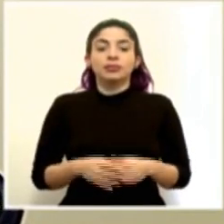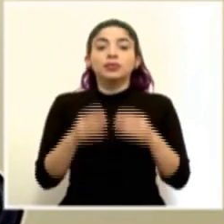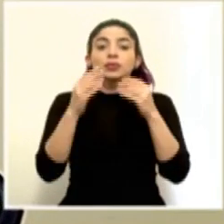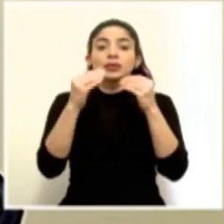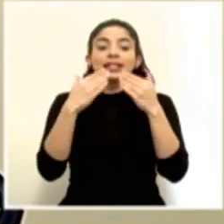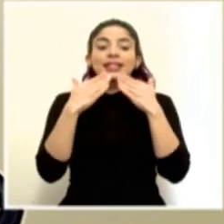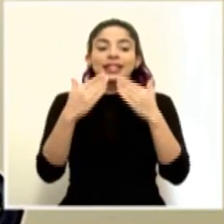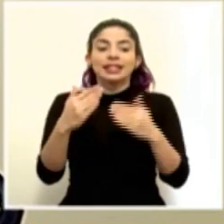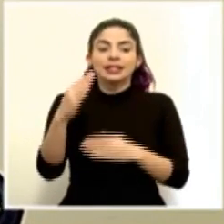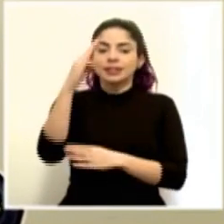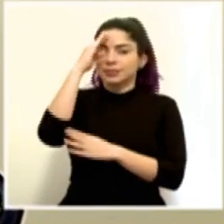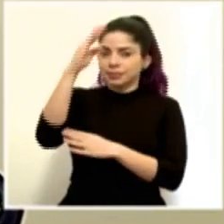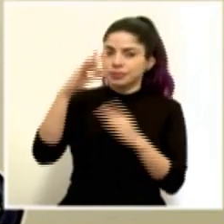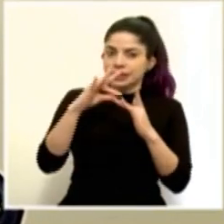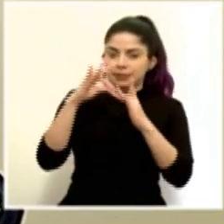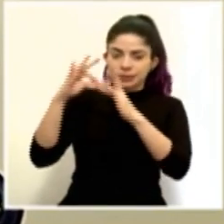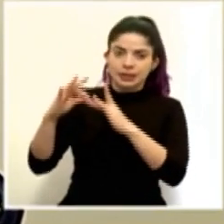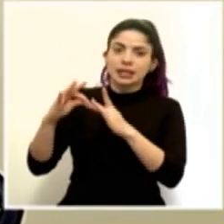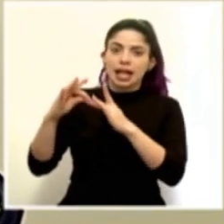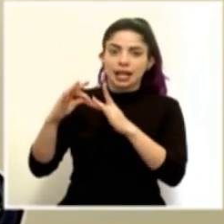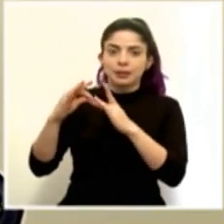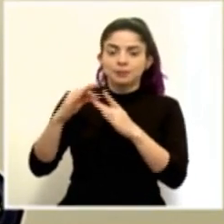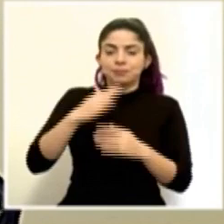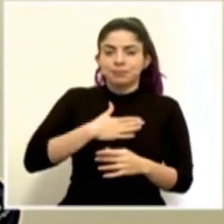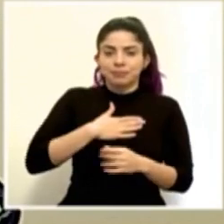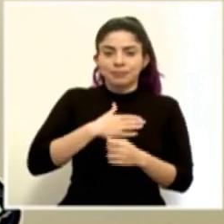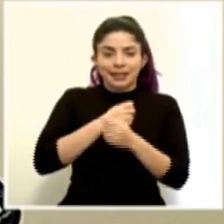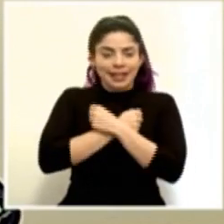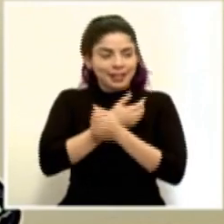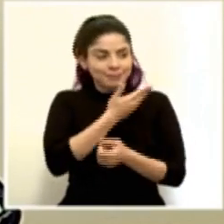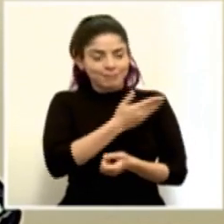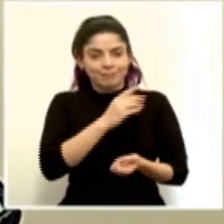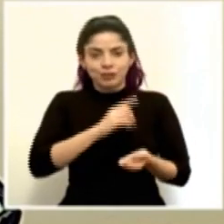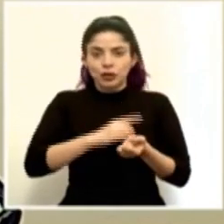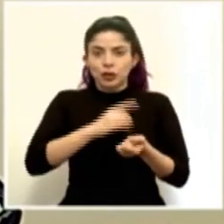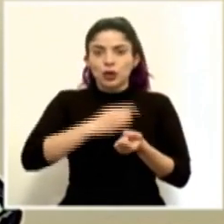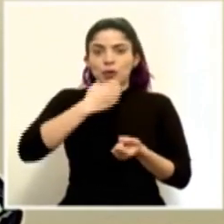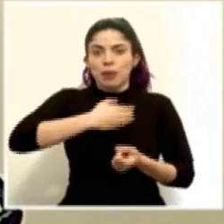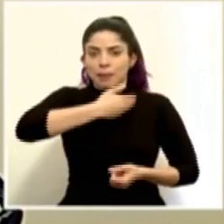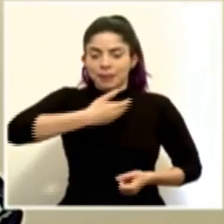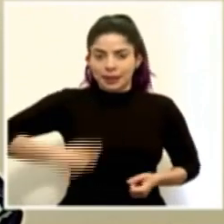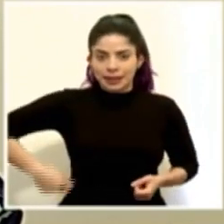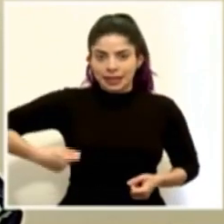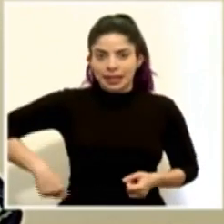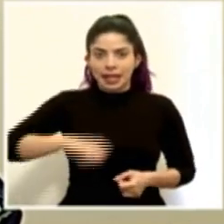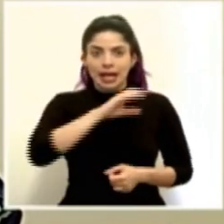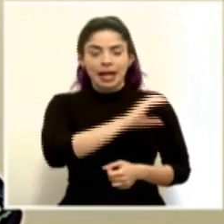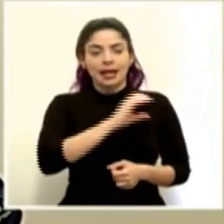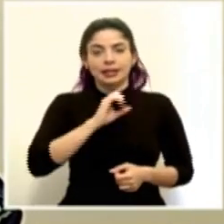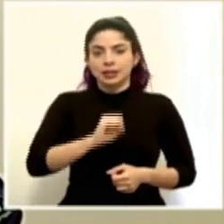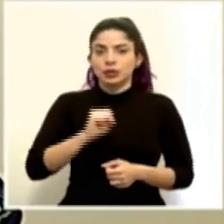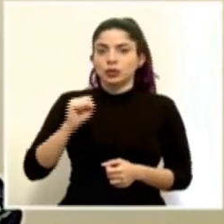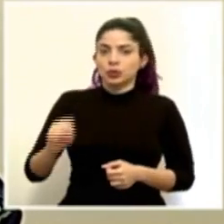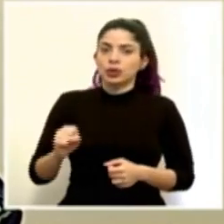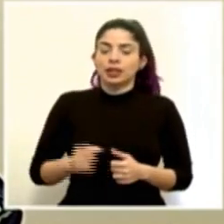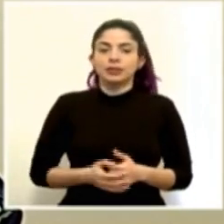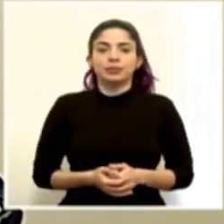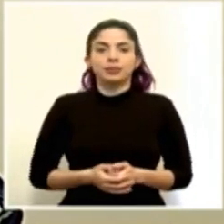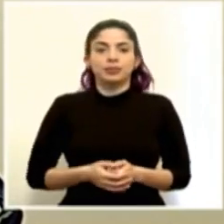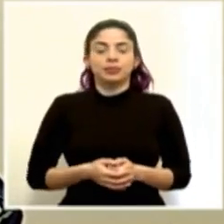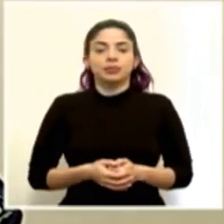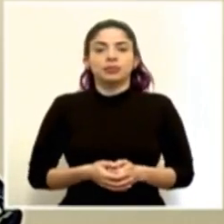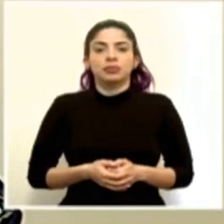Muchas gracias y un saludo muy especial para mi estimado doctor Román Macaya, presidente ejecutivo de la Caja Costarricense de Seguro